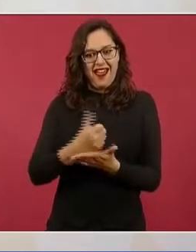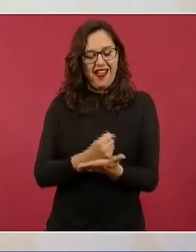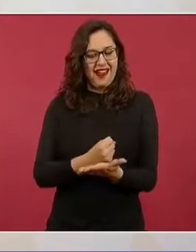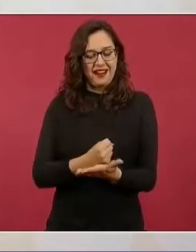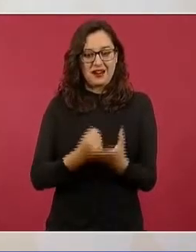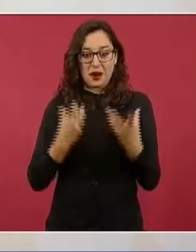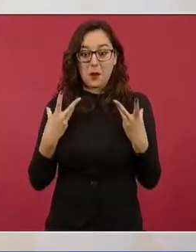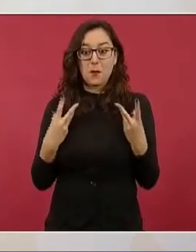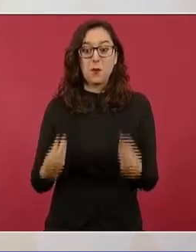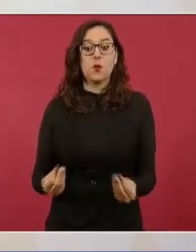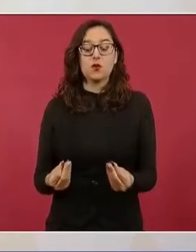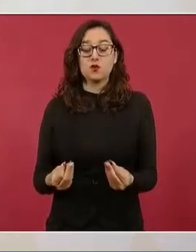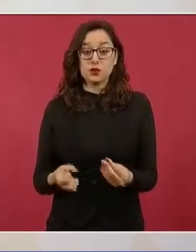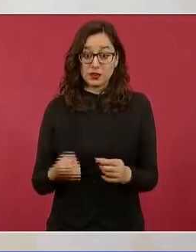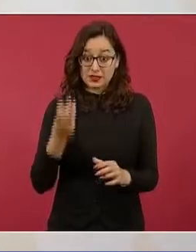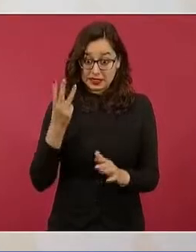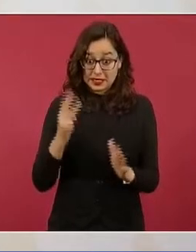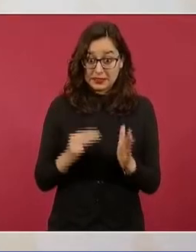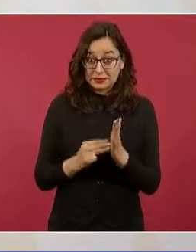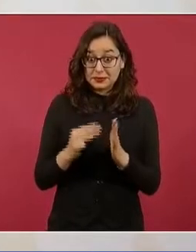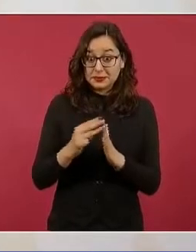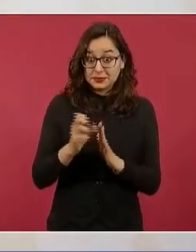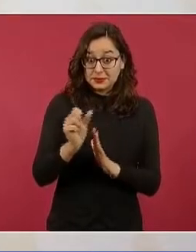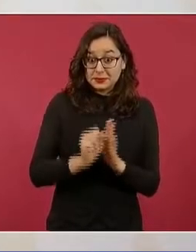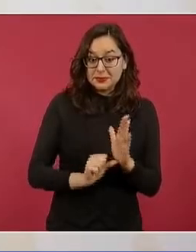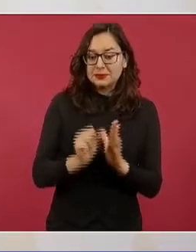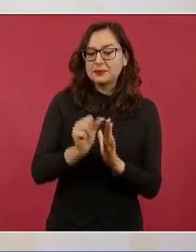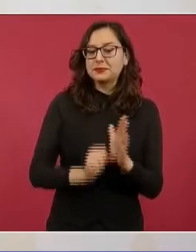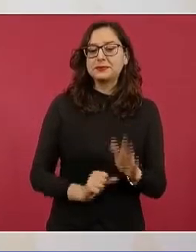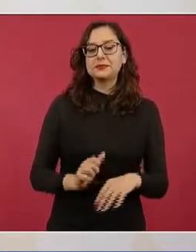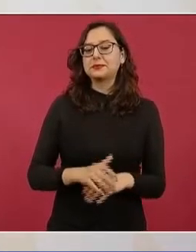O sea, no 3 millones,